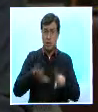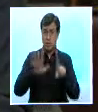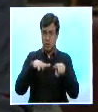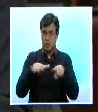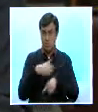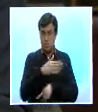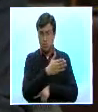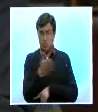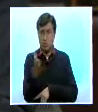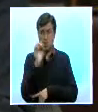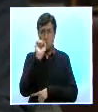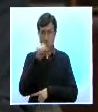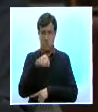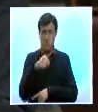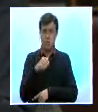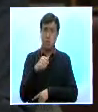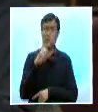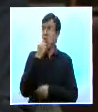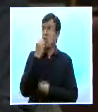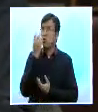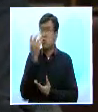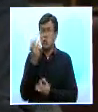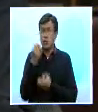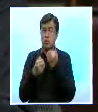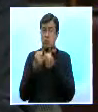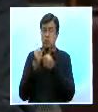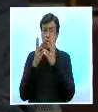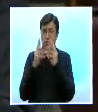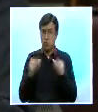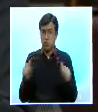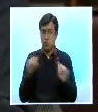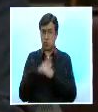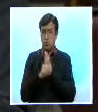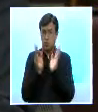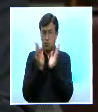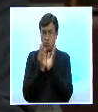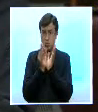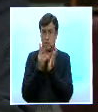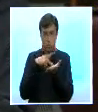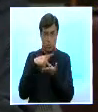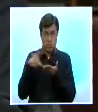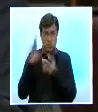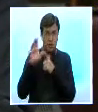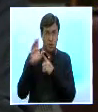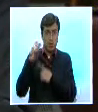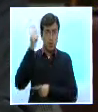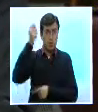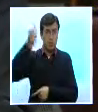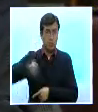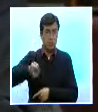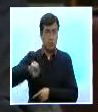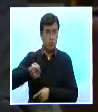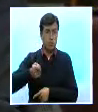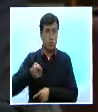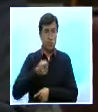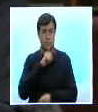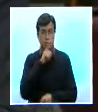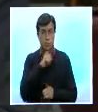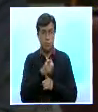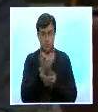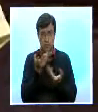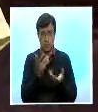para que puedan manifestar su voluntad de solucionar el problema con el banco de fomento y puedan pagar el capital exonerado sus intereses y las